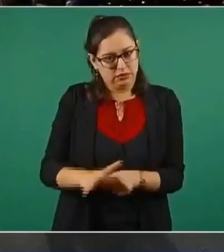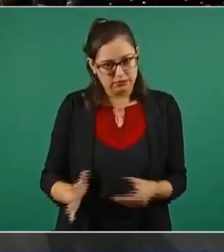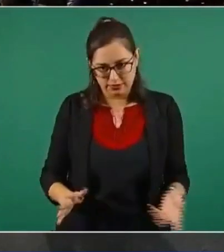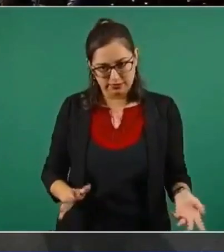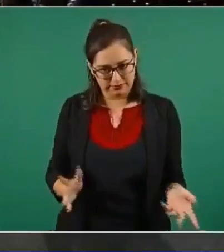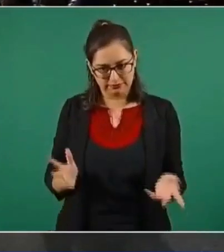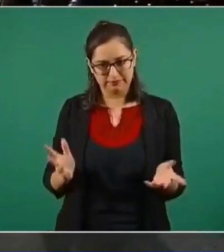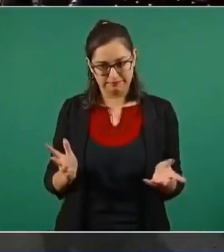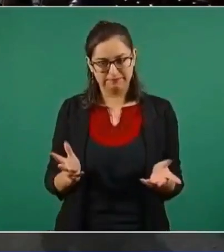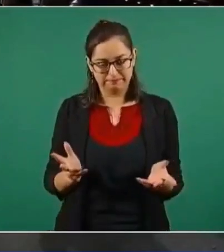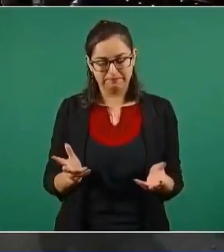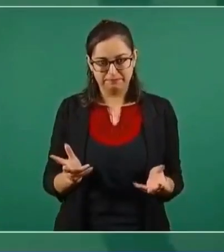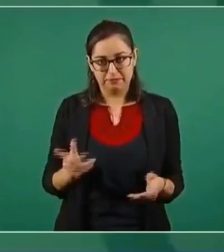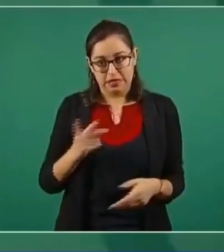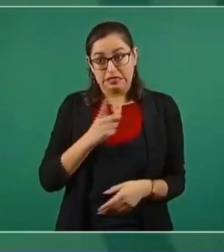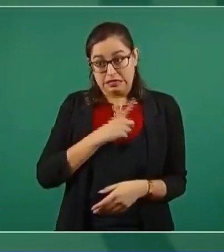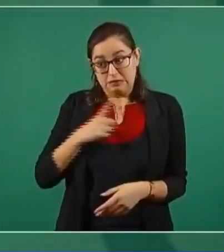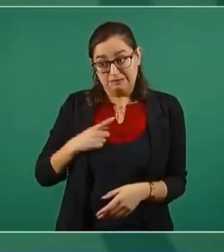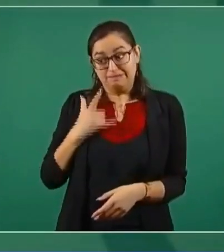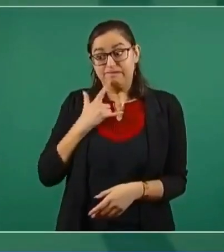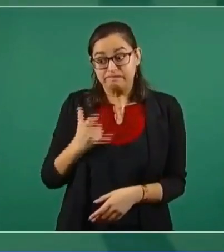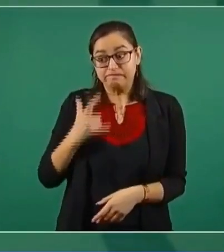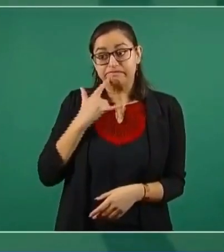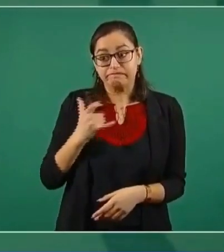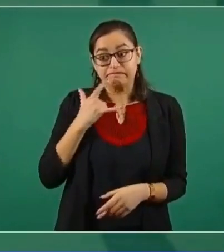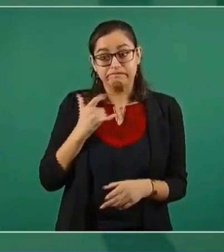informarte, le voy a pedir a Jesús